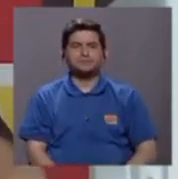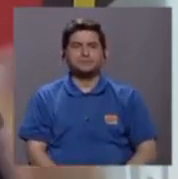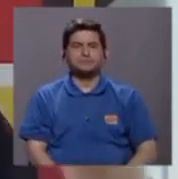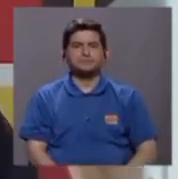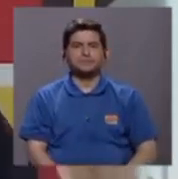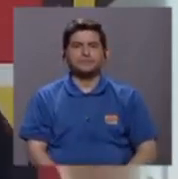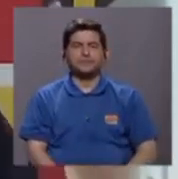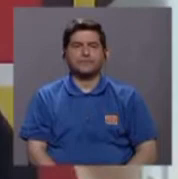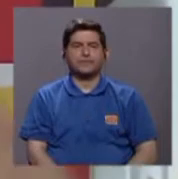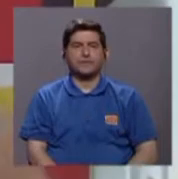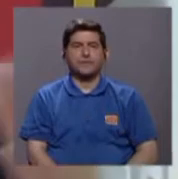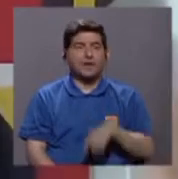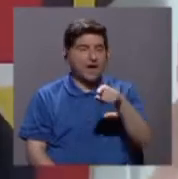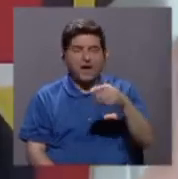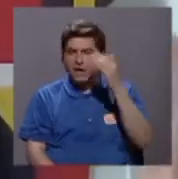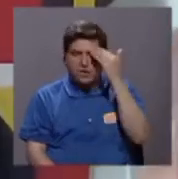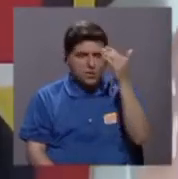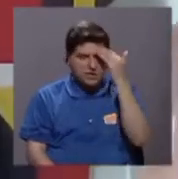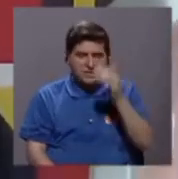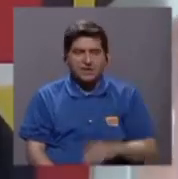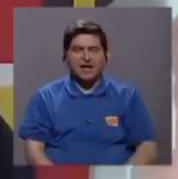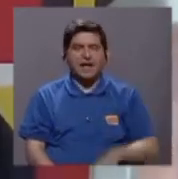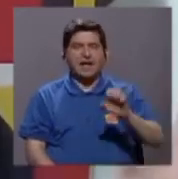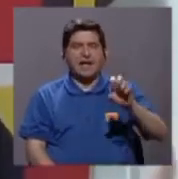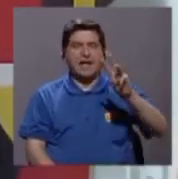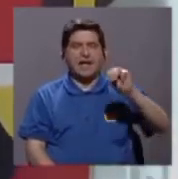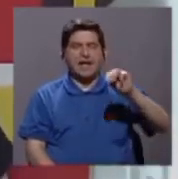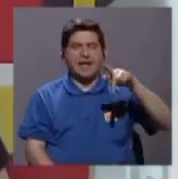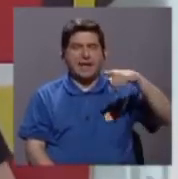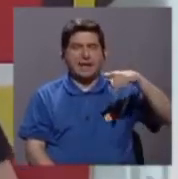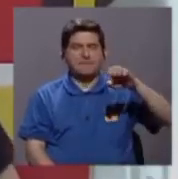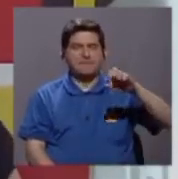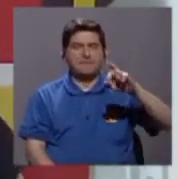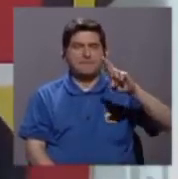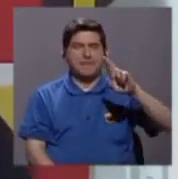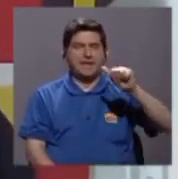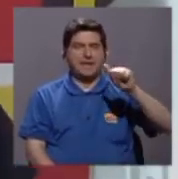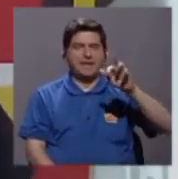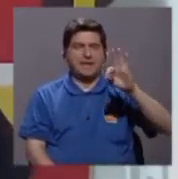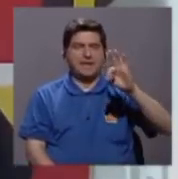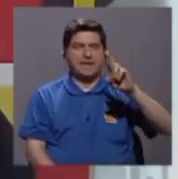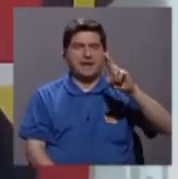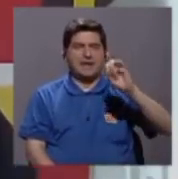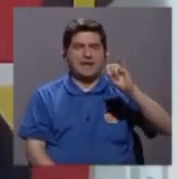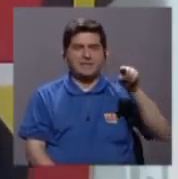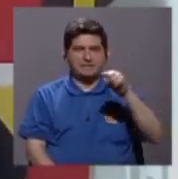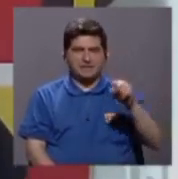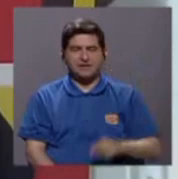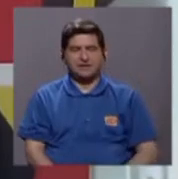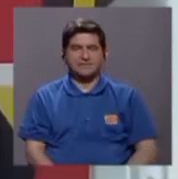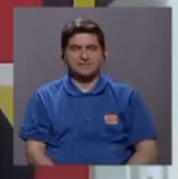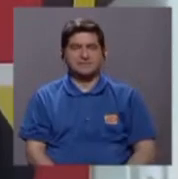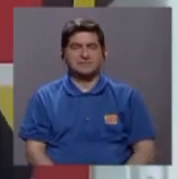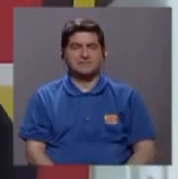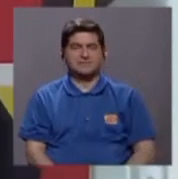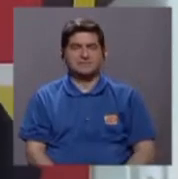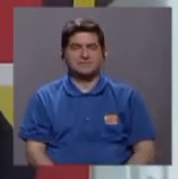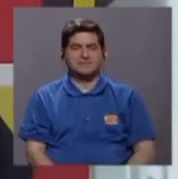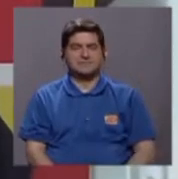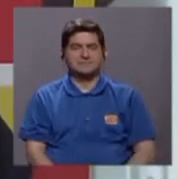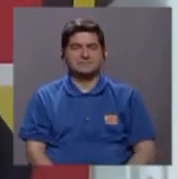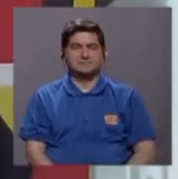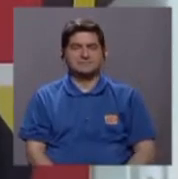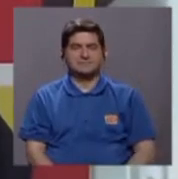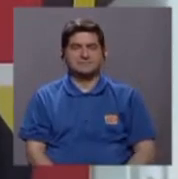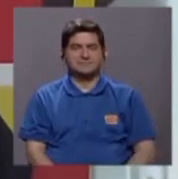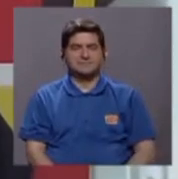Él no ha saludado a la emperatriz que ha pasado con su familia. Ahora Goethe, en vez que era con